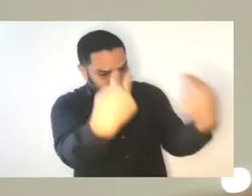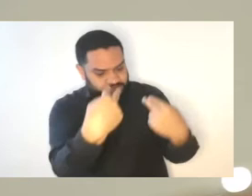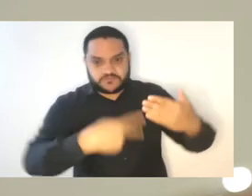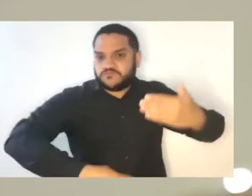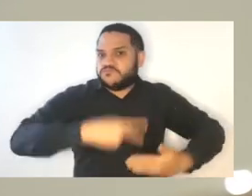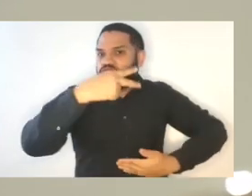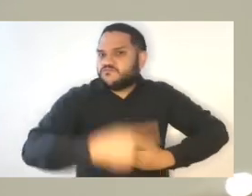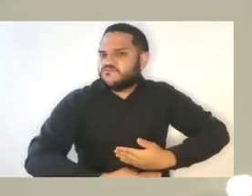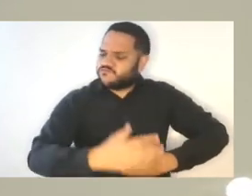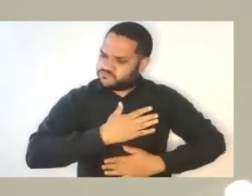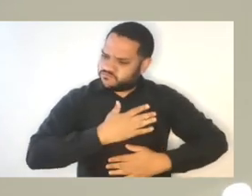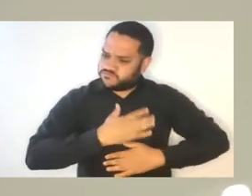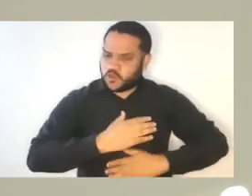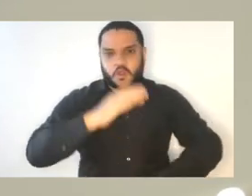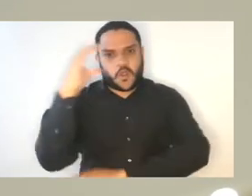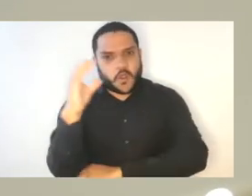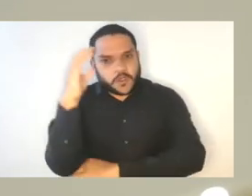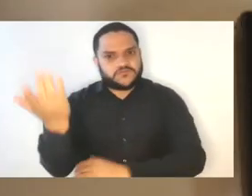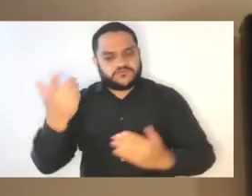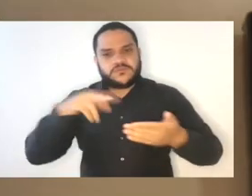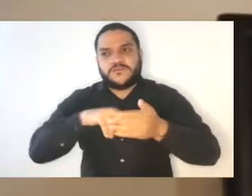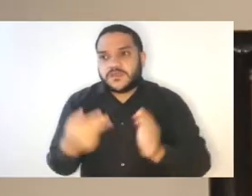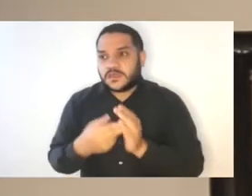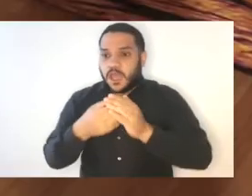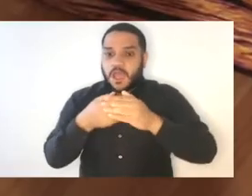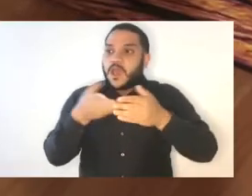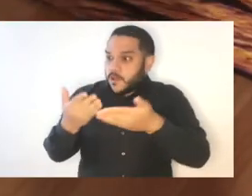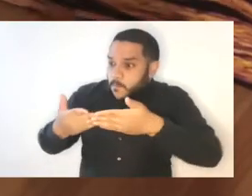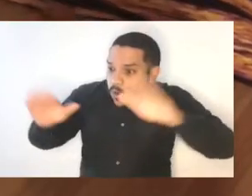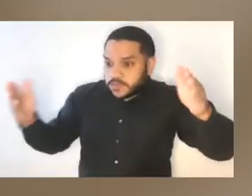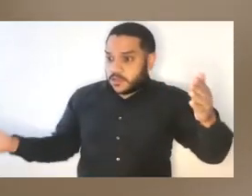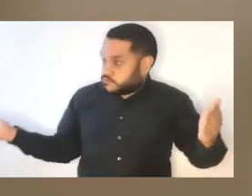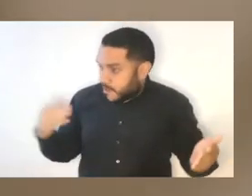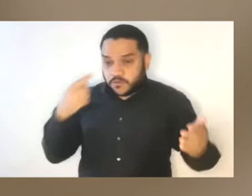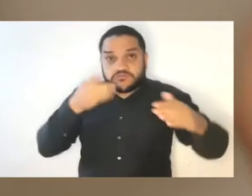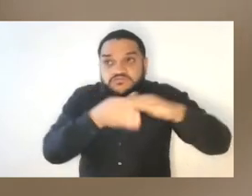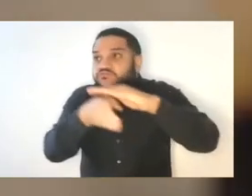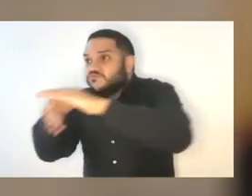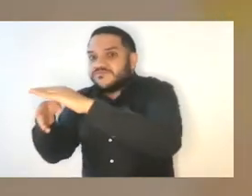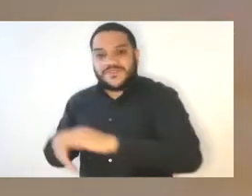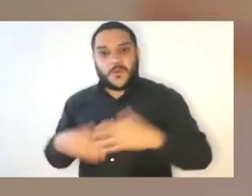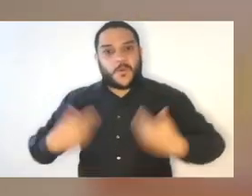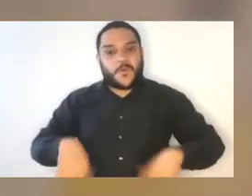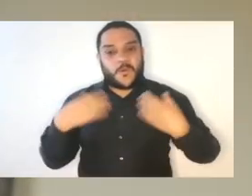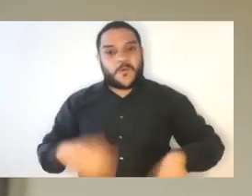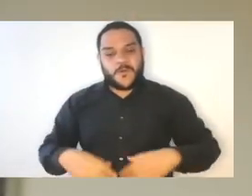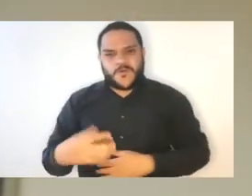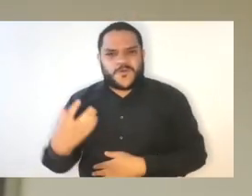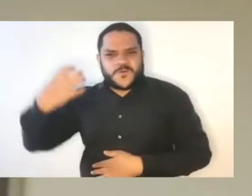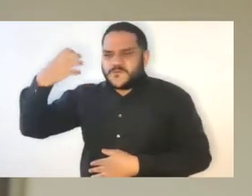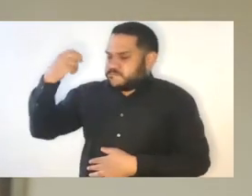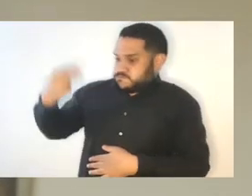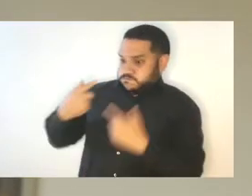inmersos e incluidos con la gente que no tiene discapacidad, que es importante que la gente pues vea ese proyecto como Sentir